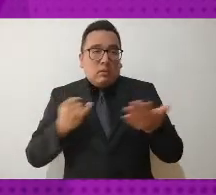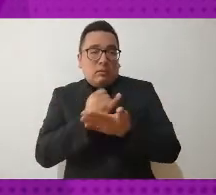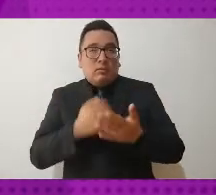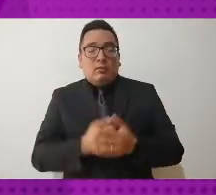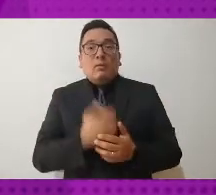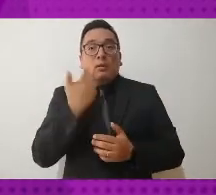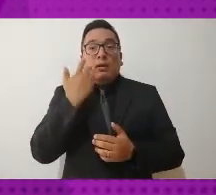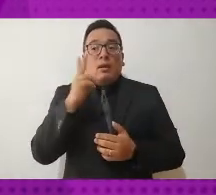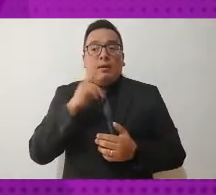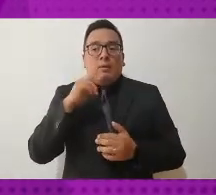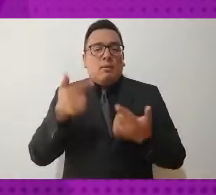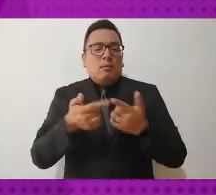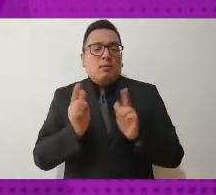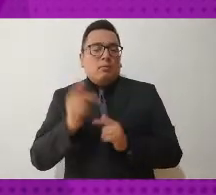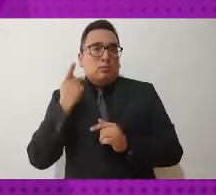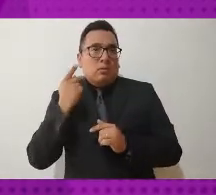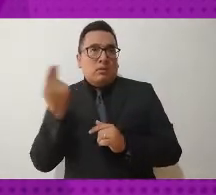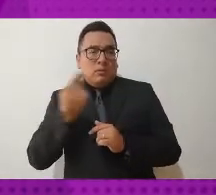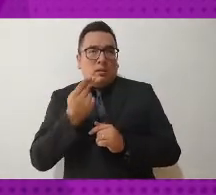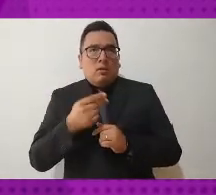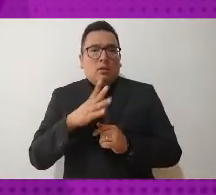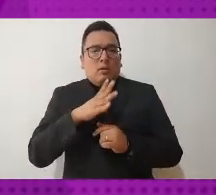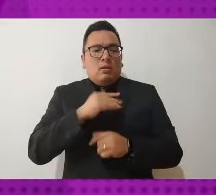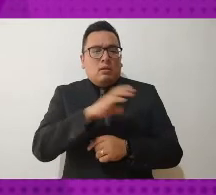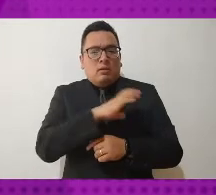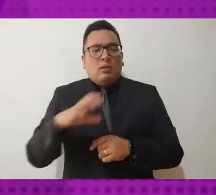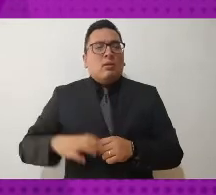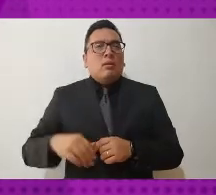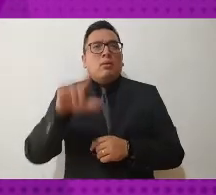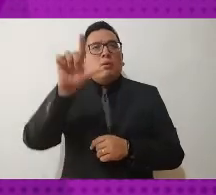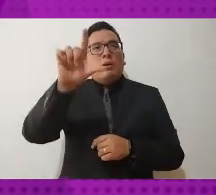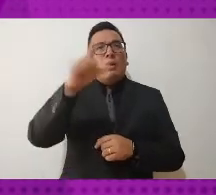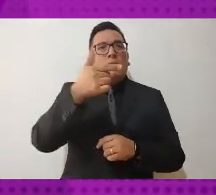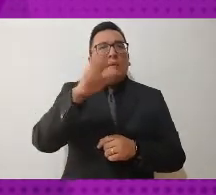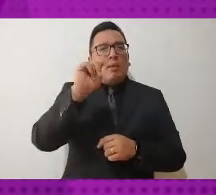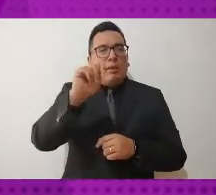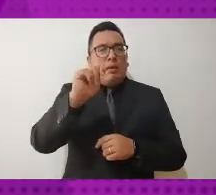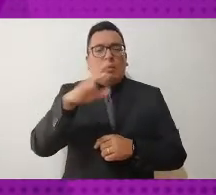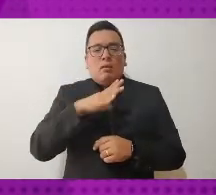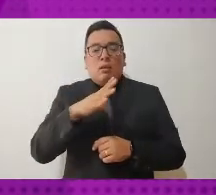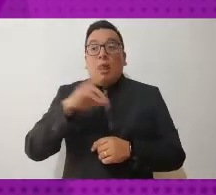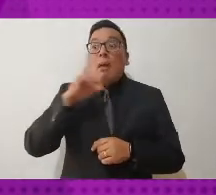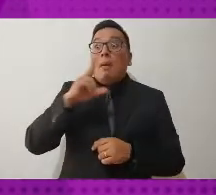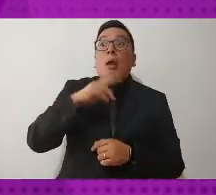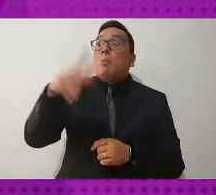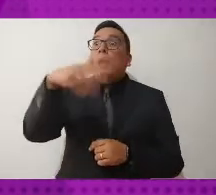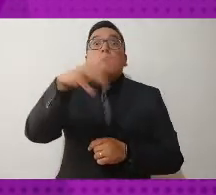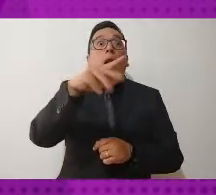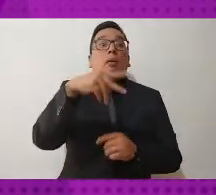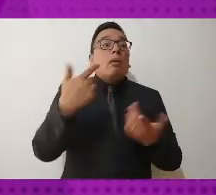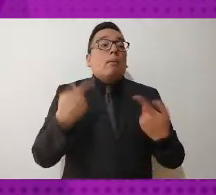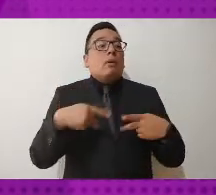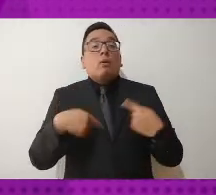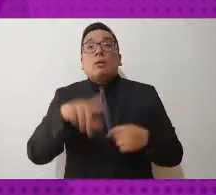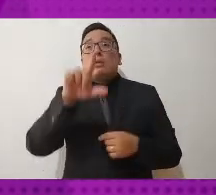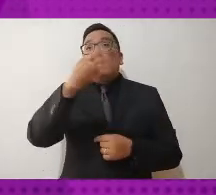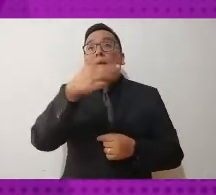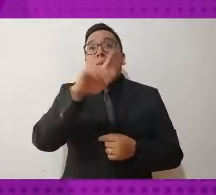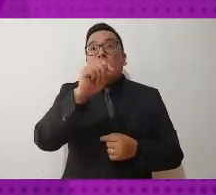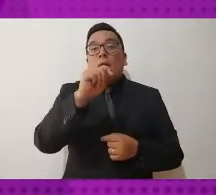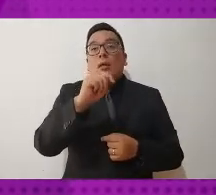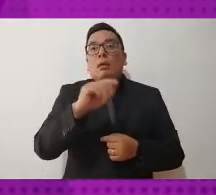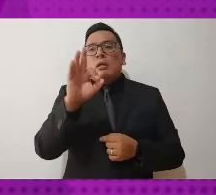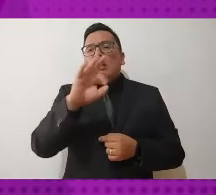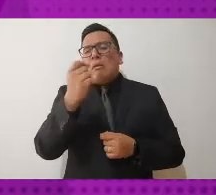última hora prácticamente que los partidos políticos debían de tener una candidatura lgbt pues estuvieron buscando todos los partidos a personas de la comunidad